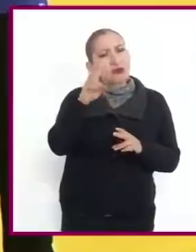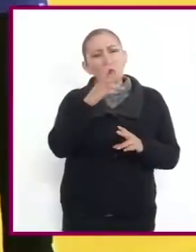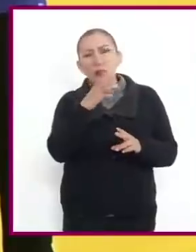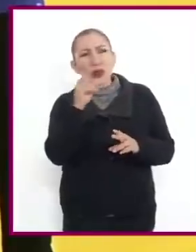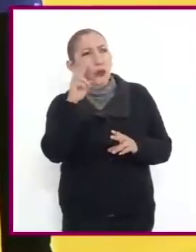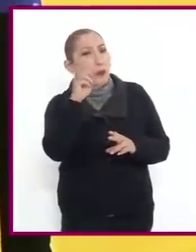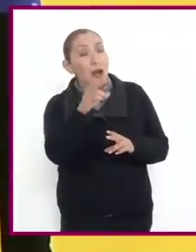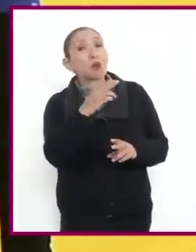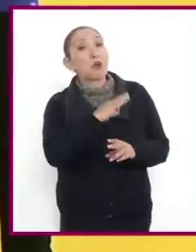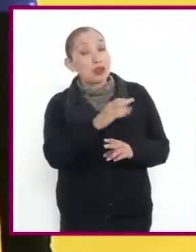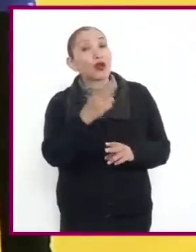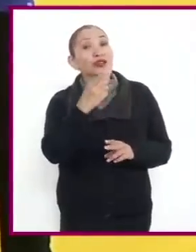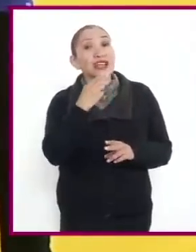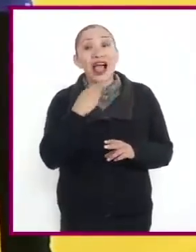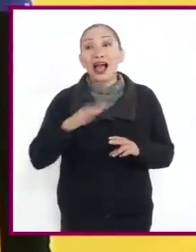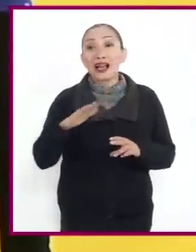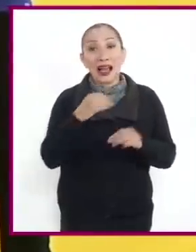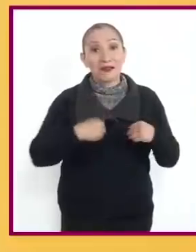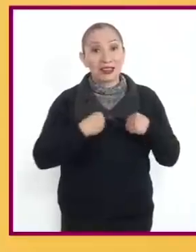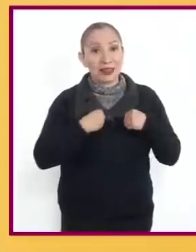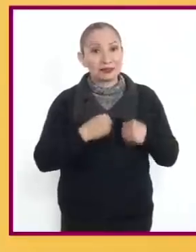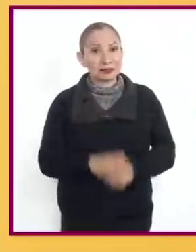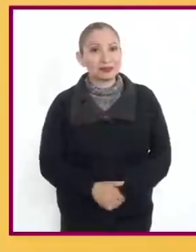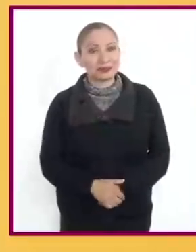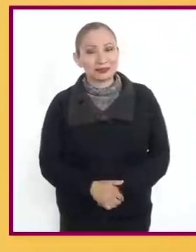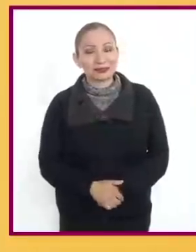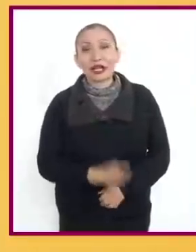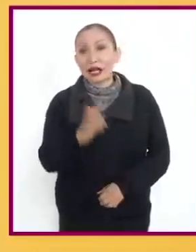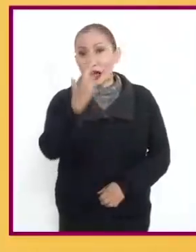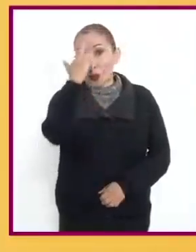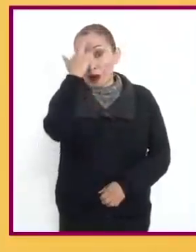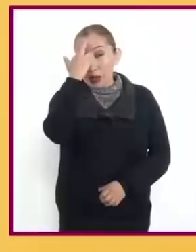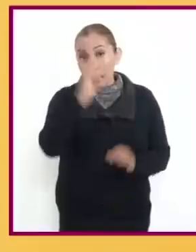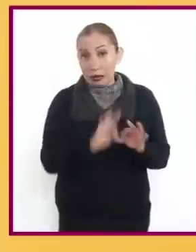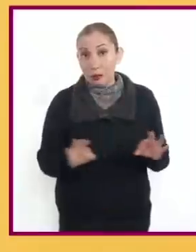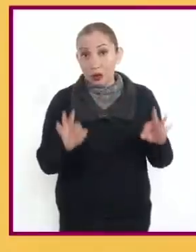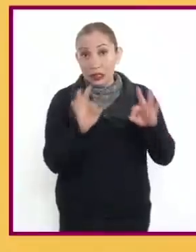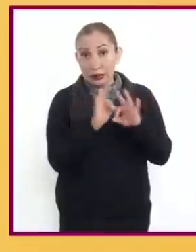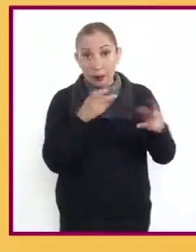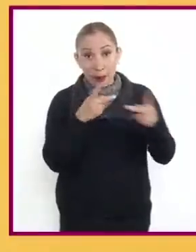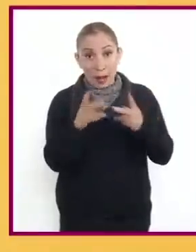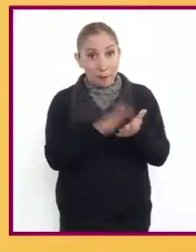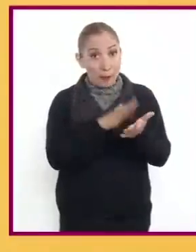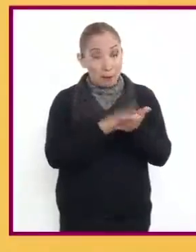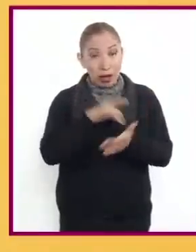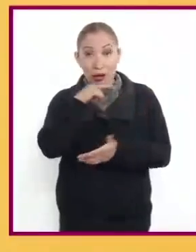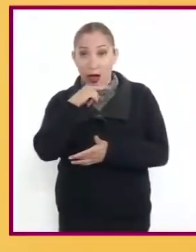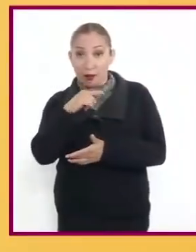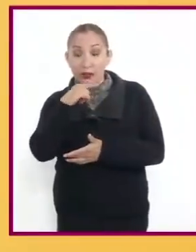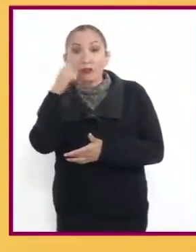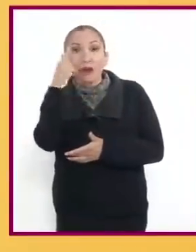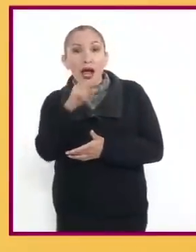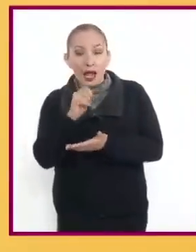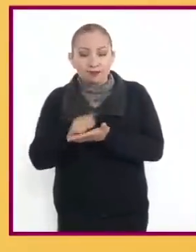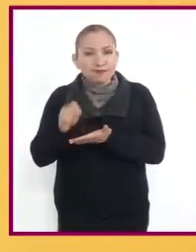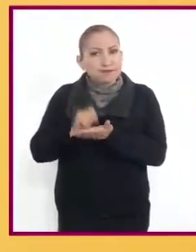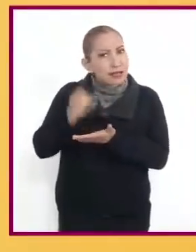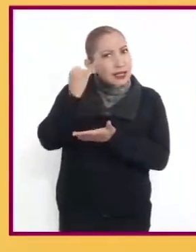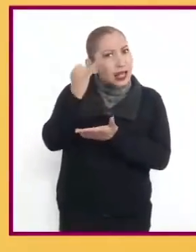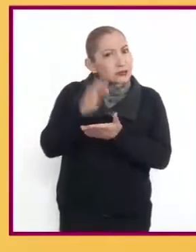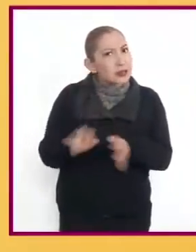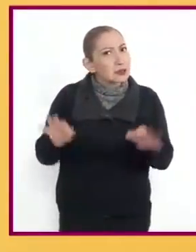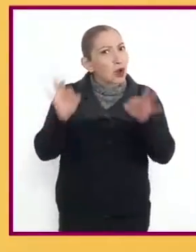siempre tienen una aplicación en el mundo real. Les recordamos que es importante preparar papel y lápiz para que anoten las